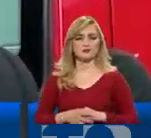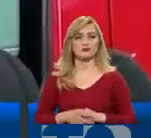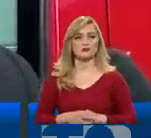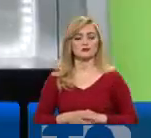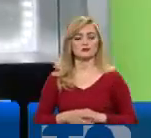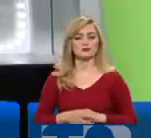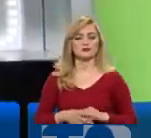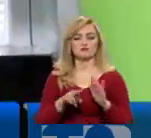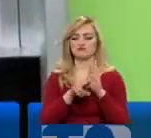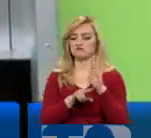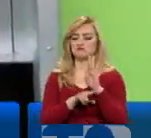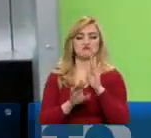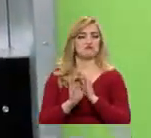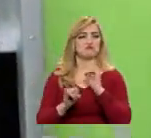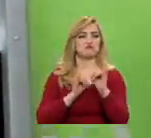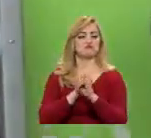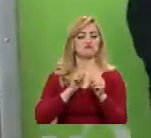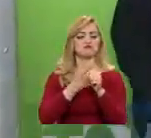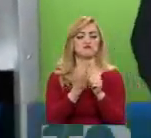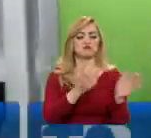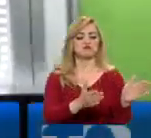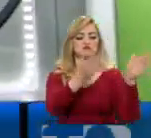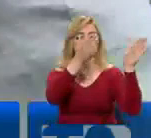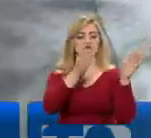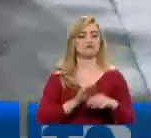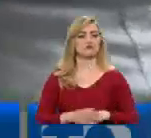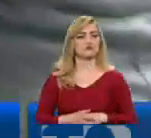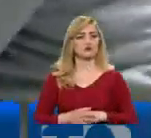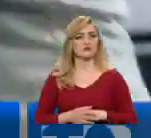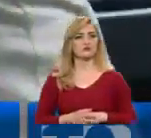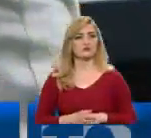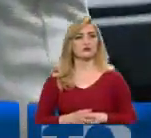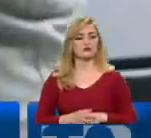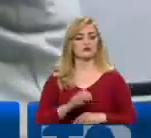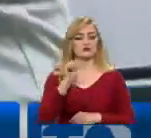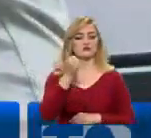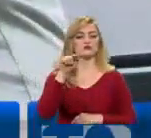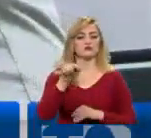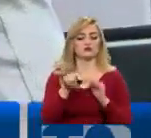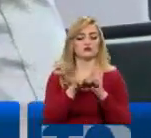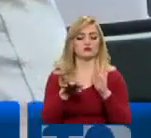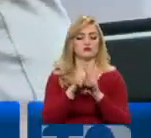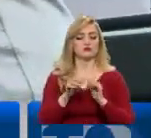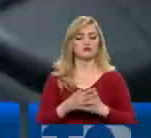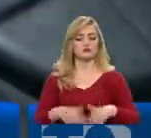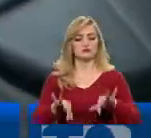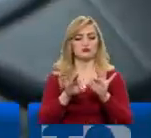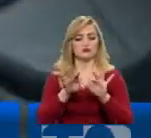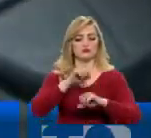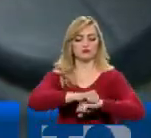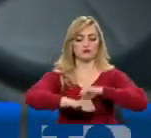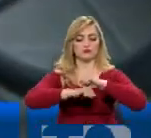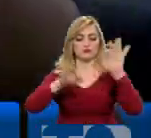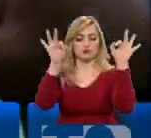de normas estándar. Es la primera electrolinera que se instala en el Cañar y tiene una capacidad de 10.000 kilovatios y una importante